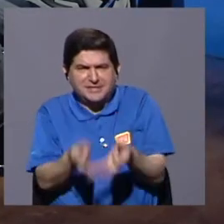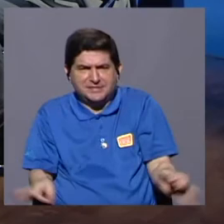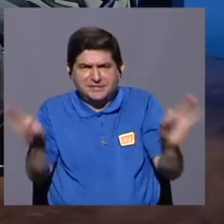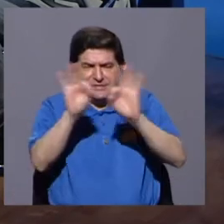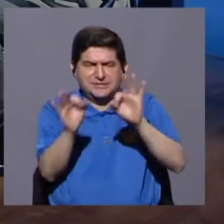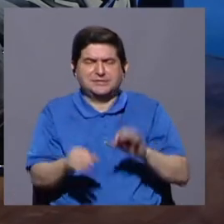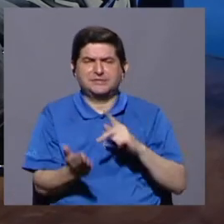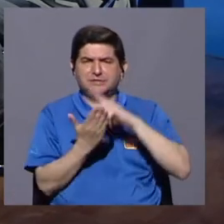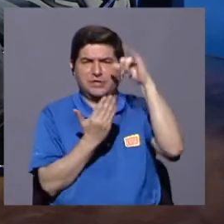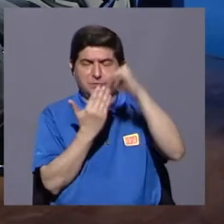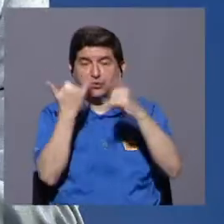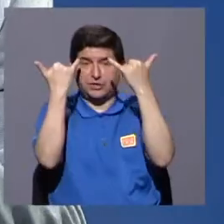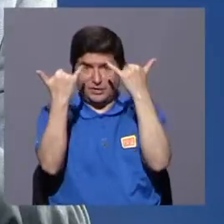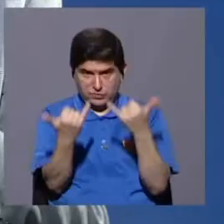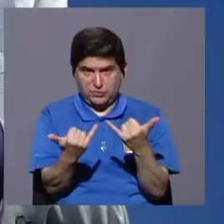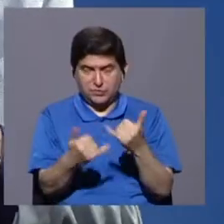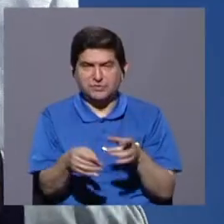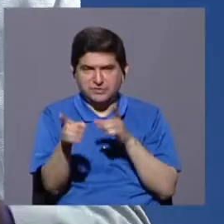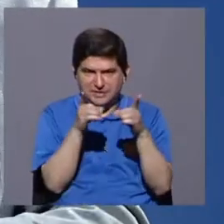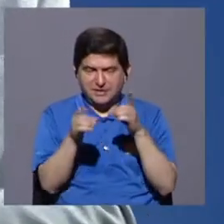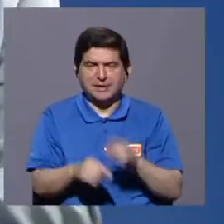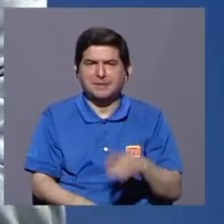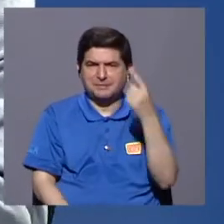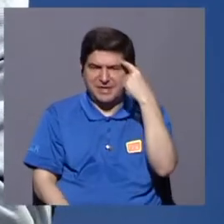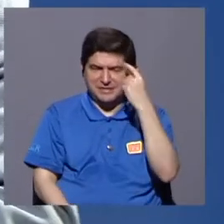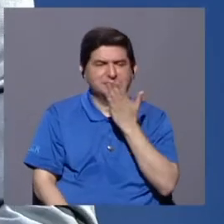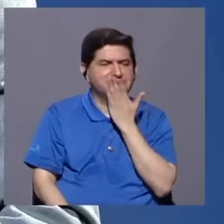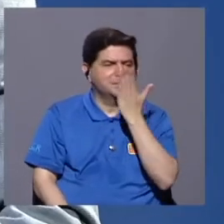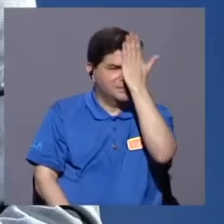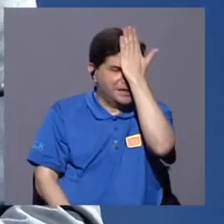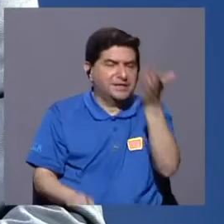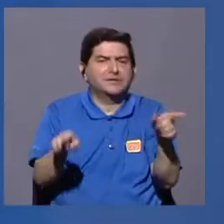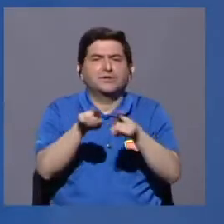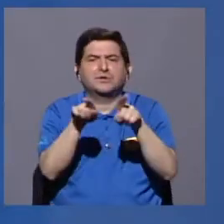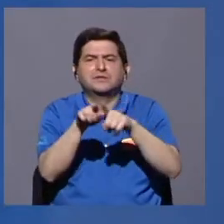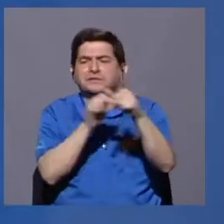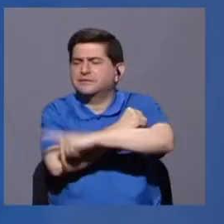este proyecto ya descrito para Talamanca y también para el país.